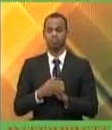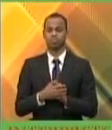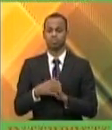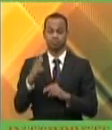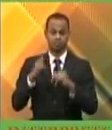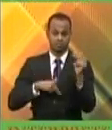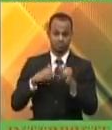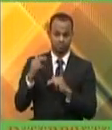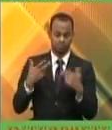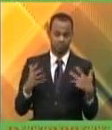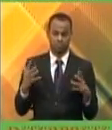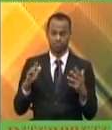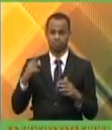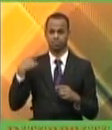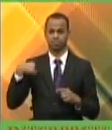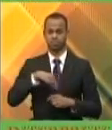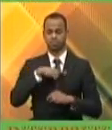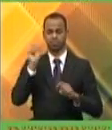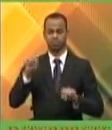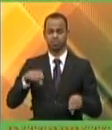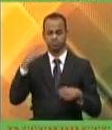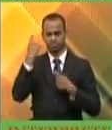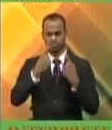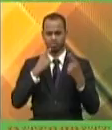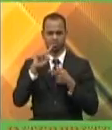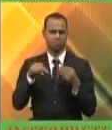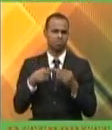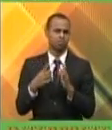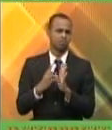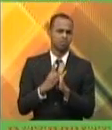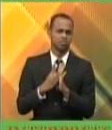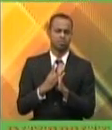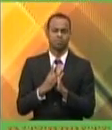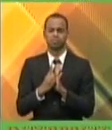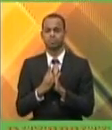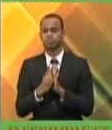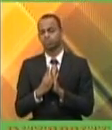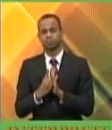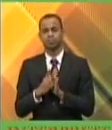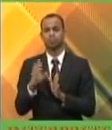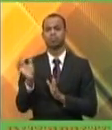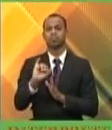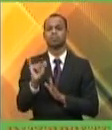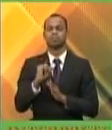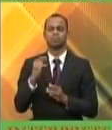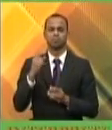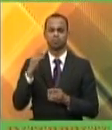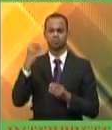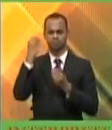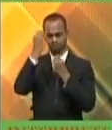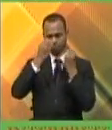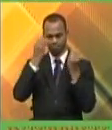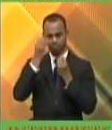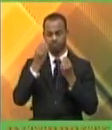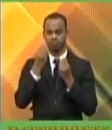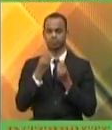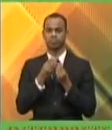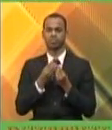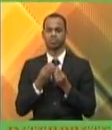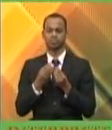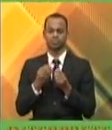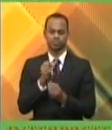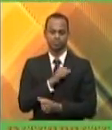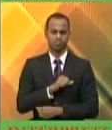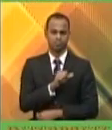arquitectónicas que podríamos pensarlo hablando de discapacidad sino también las estructuras mentales que tenemos las aptitudes